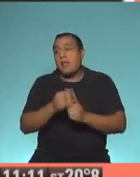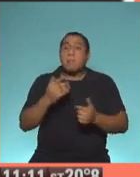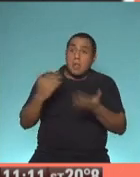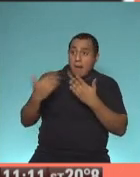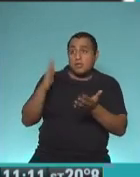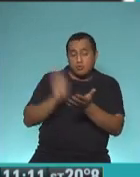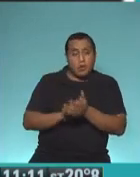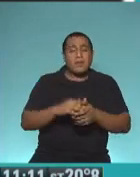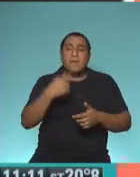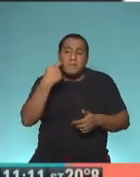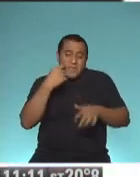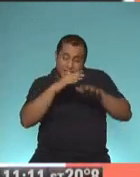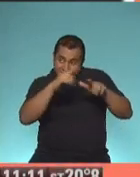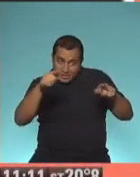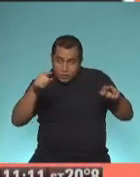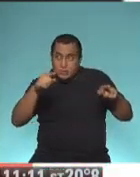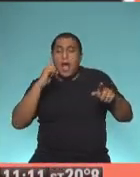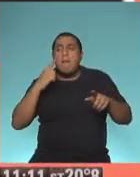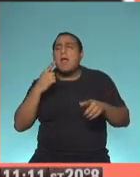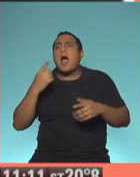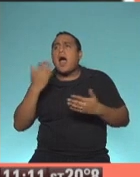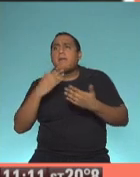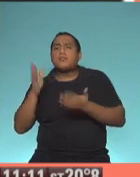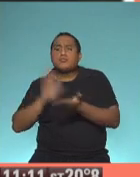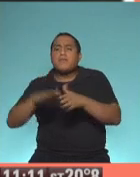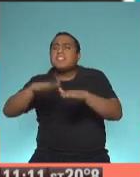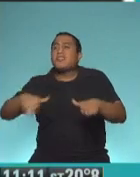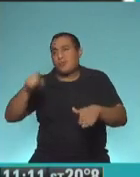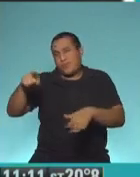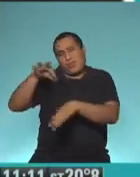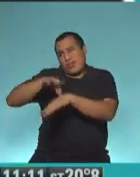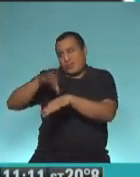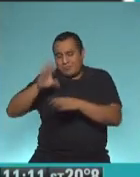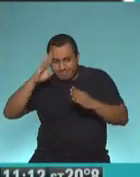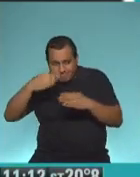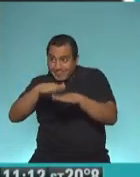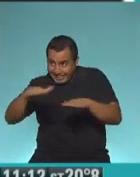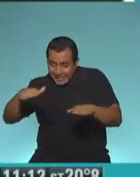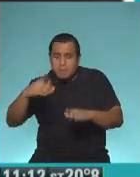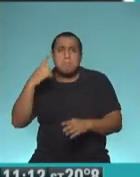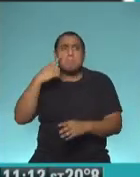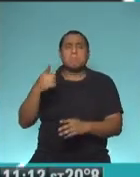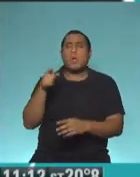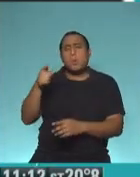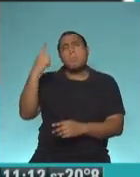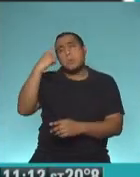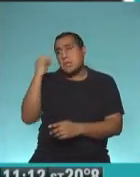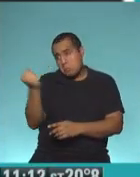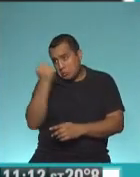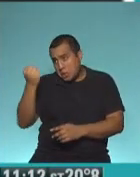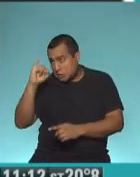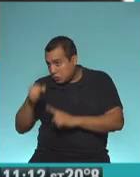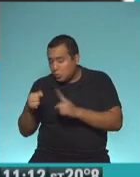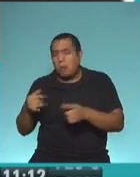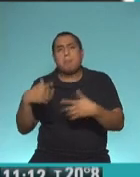todos, que son los niños. Vos, como especialista en pediatría, ¿crees importante, digo, este debate